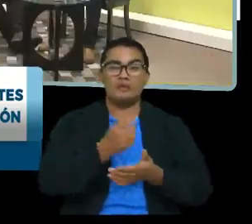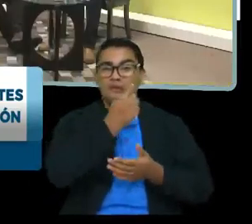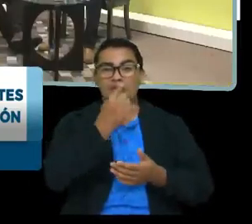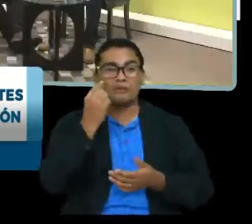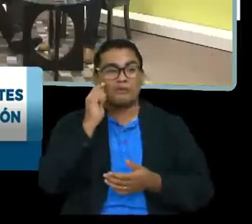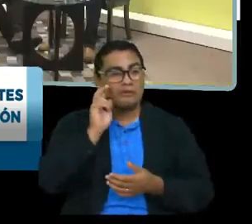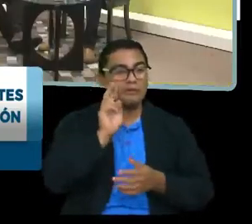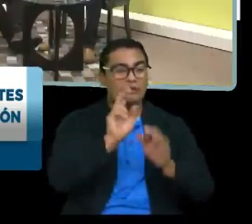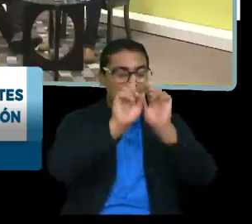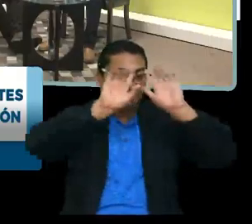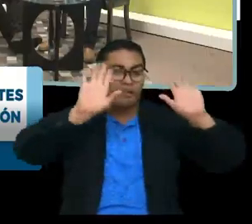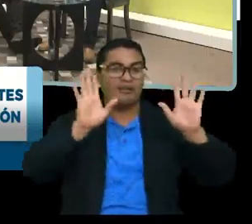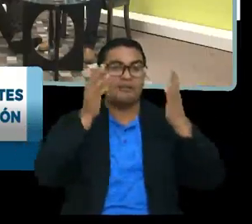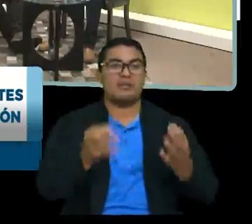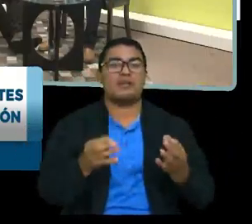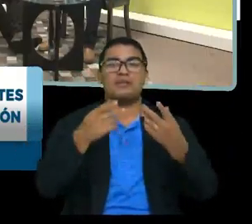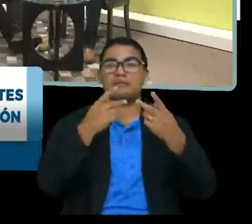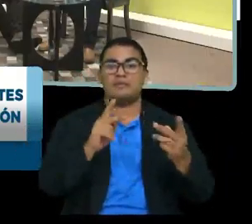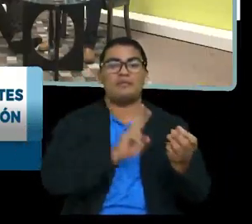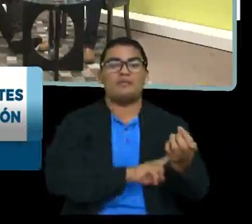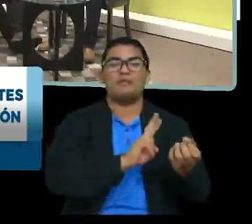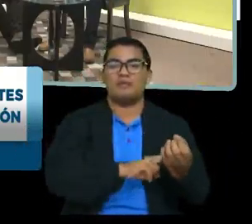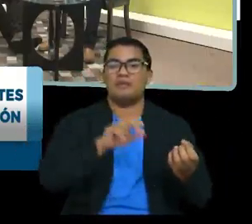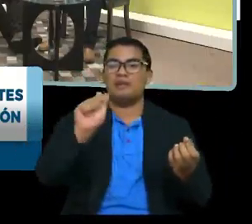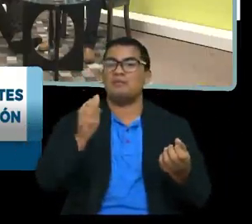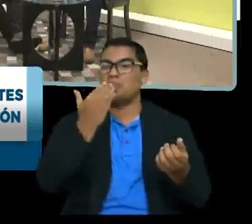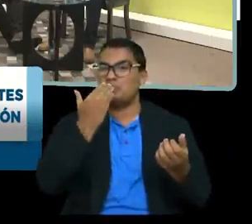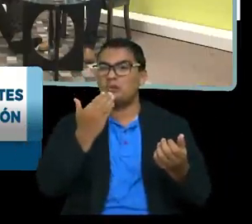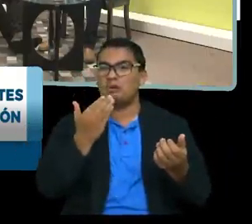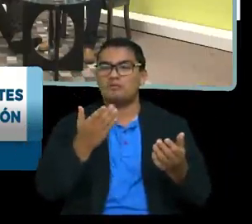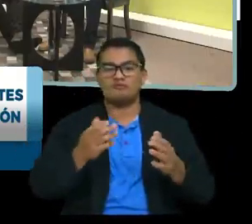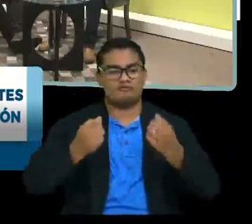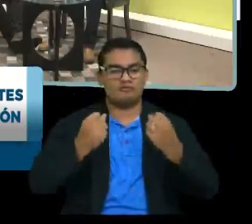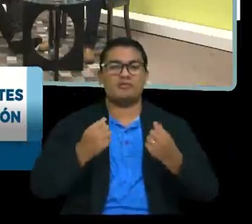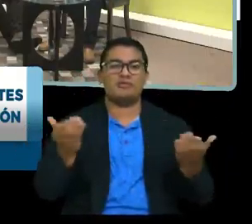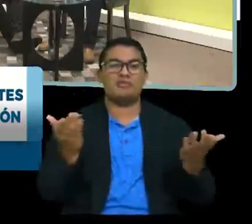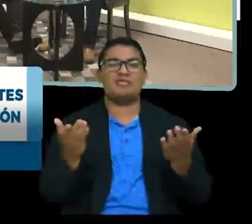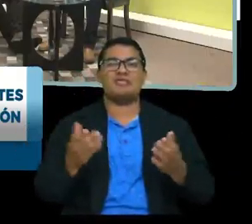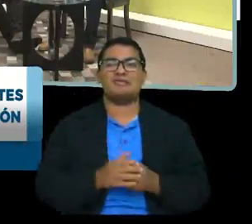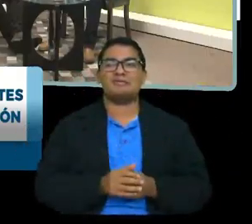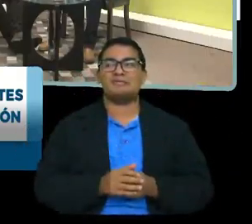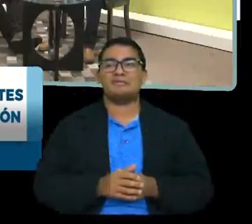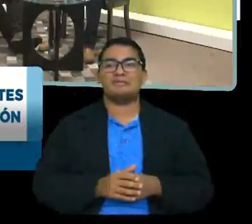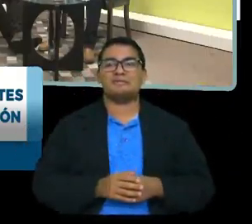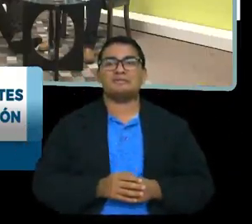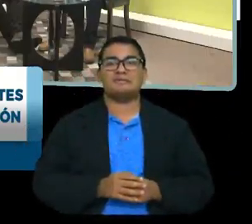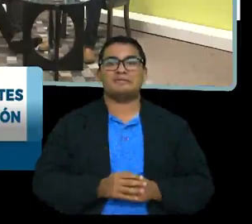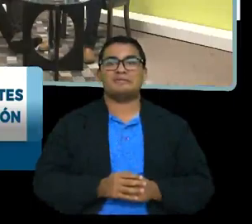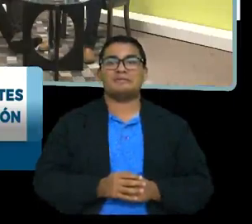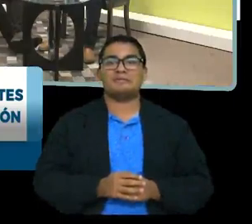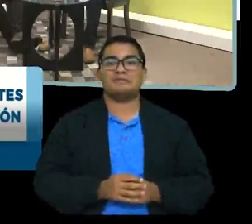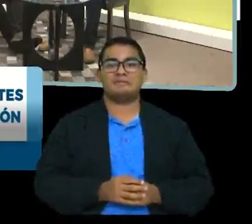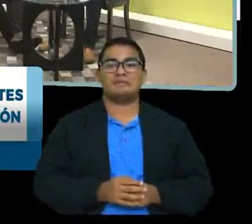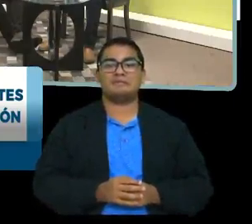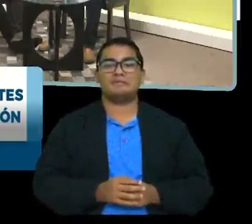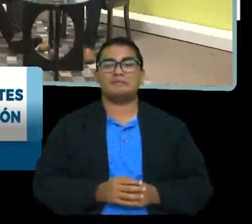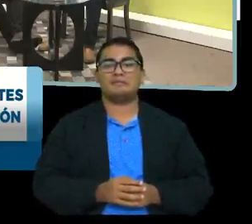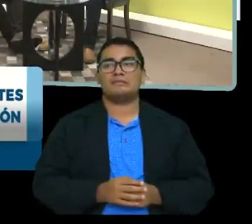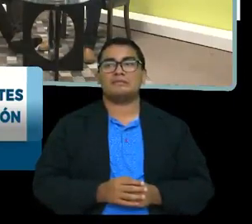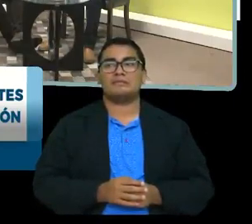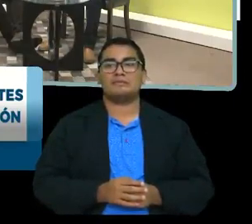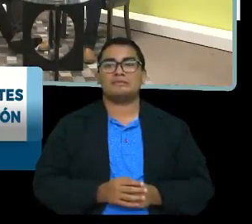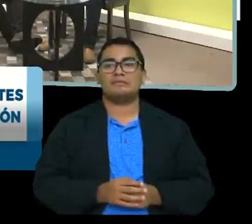visual que usted hablaba, doctor, en los niños, ¿qué otras enfermedades se pueden? ¿Puede ser las enfermedades respiratorias o la vitamina C?